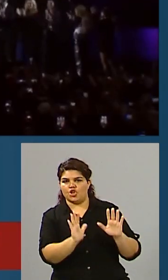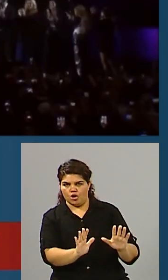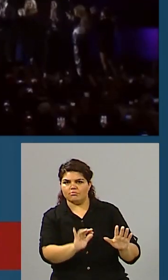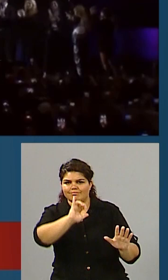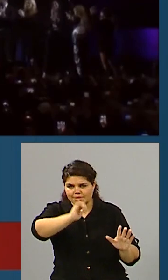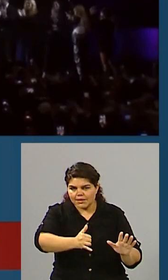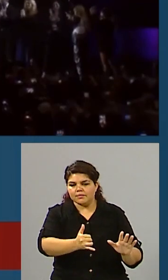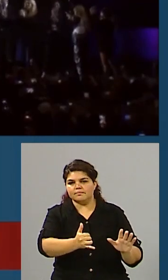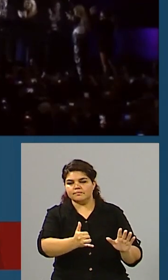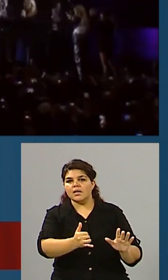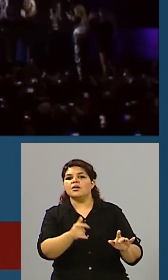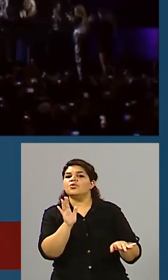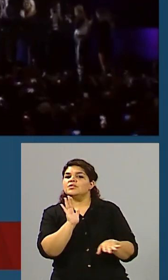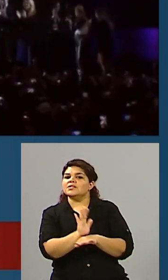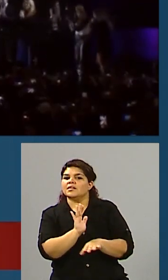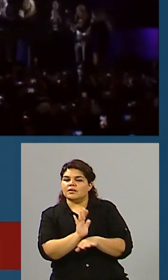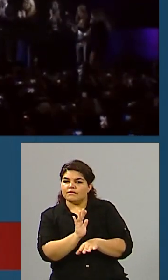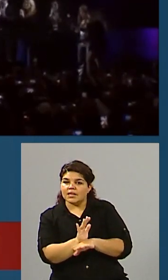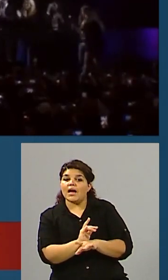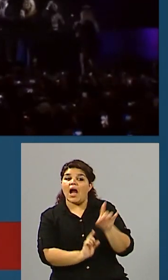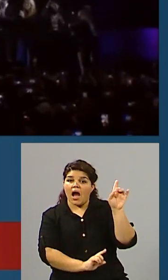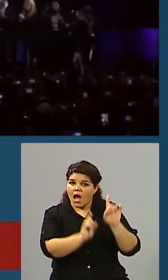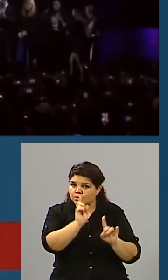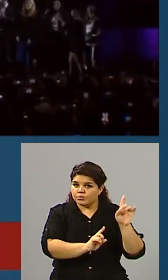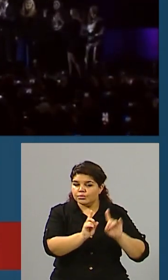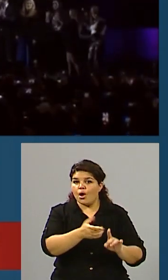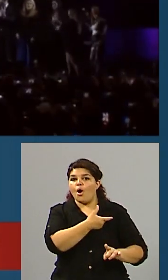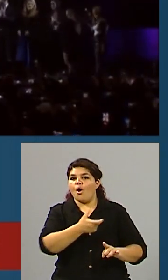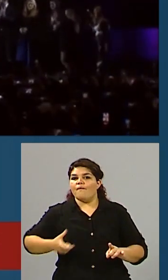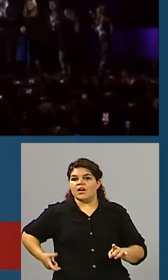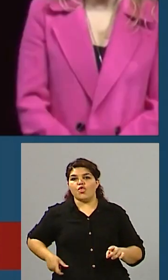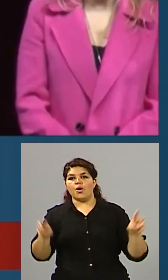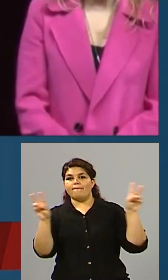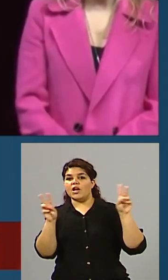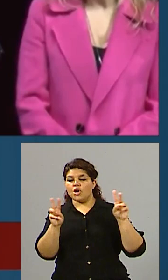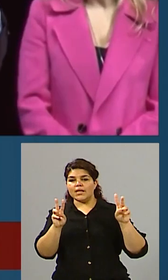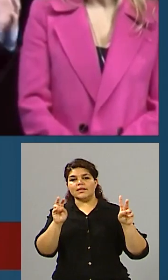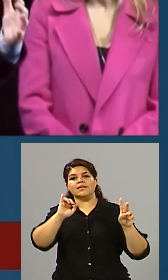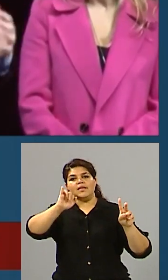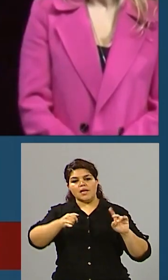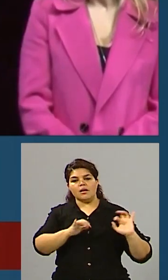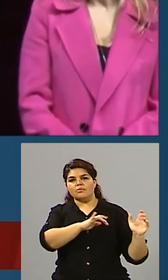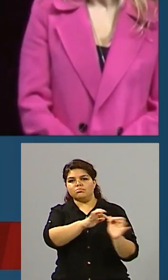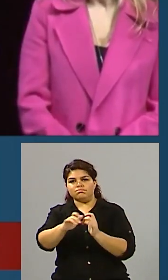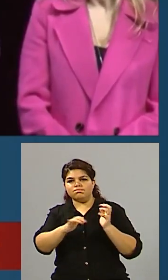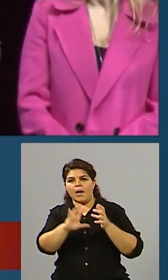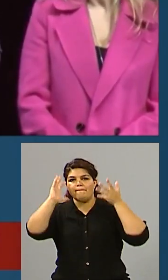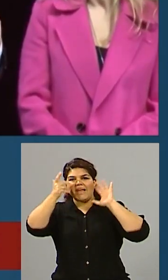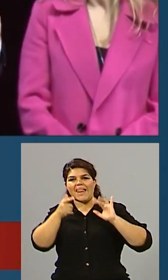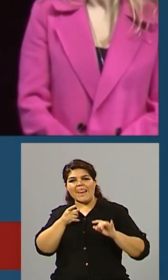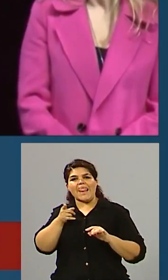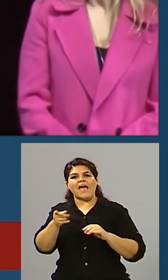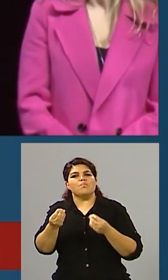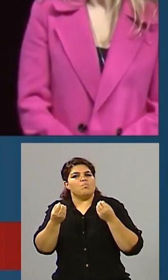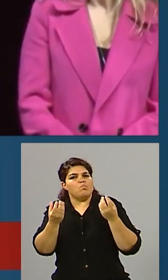va a haber en algunos casos, incluso gobernadores peronistas, que van a estar discutiendo con el propio Milei, porque lo que tienen que